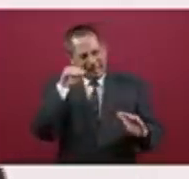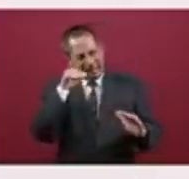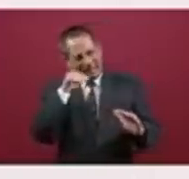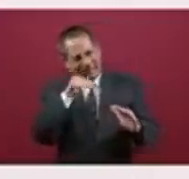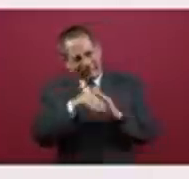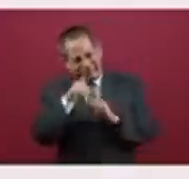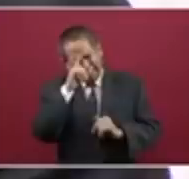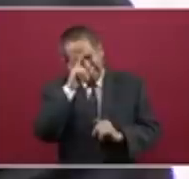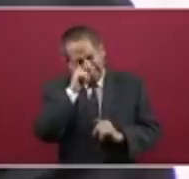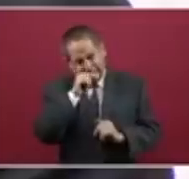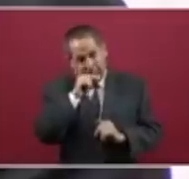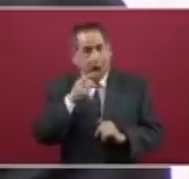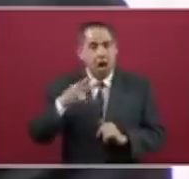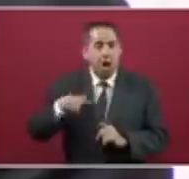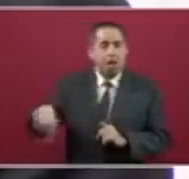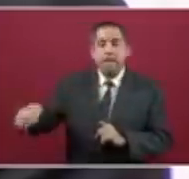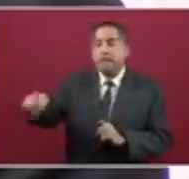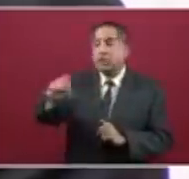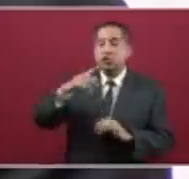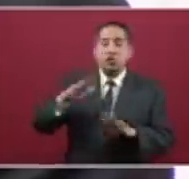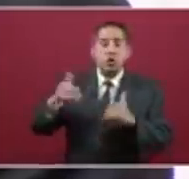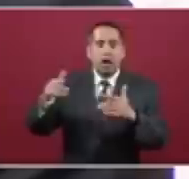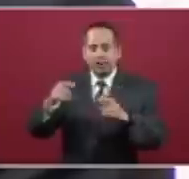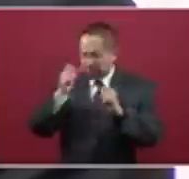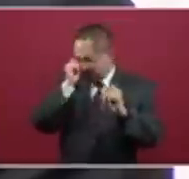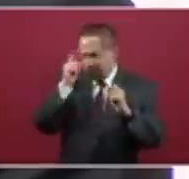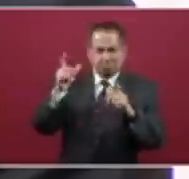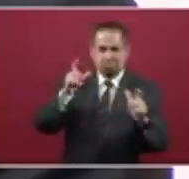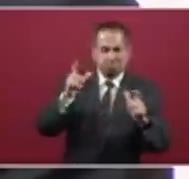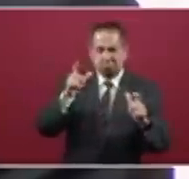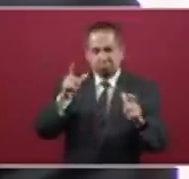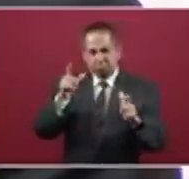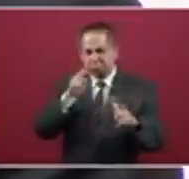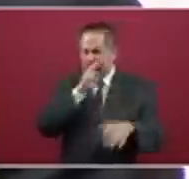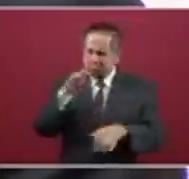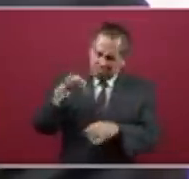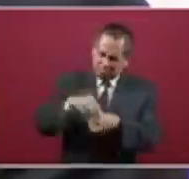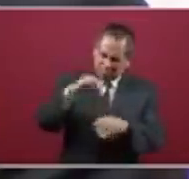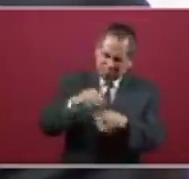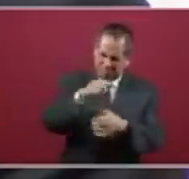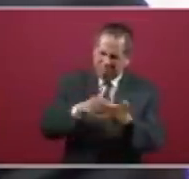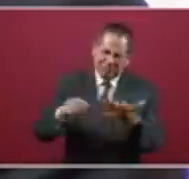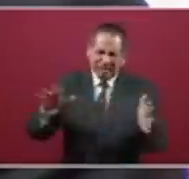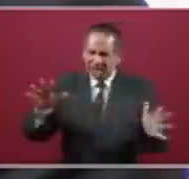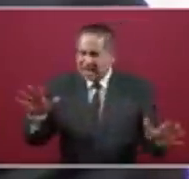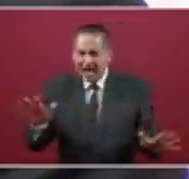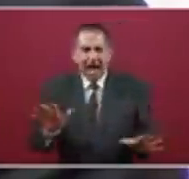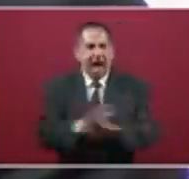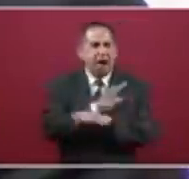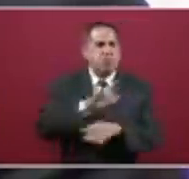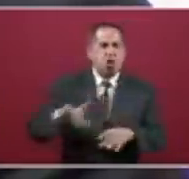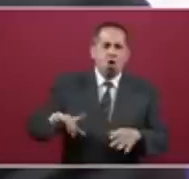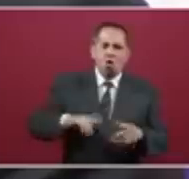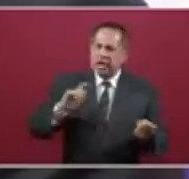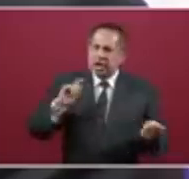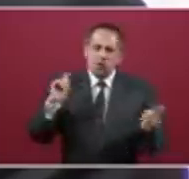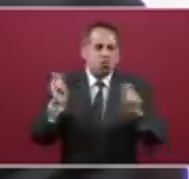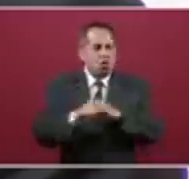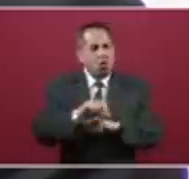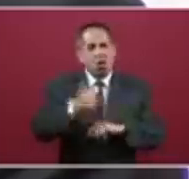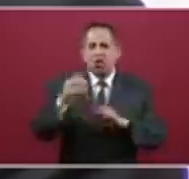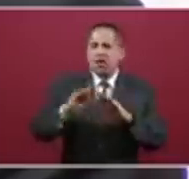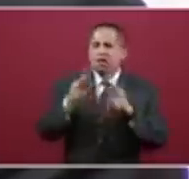la gente decidió a favor de un cambio de régimen y por otra política